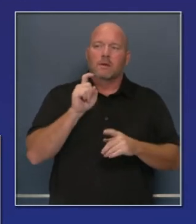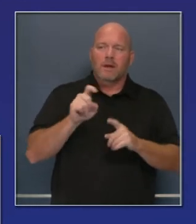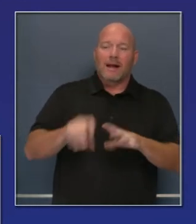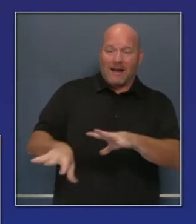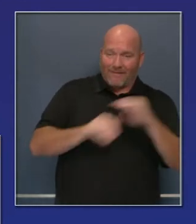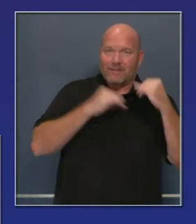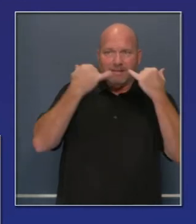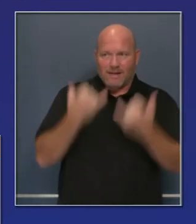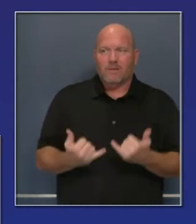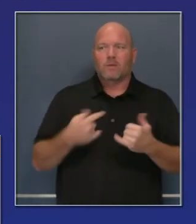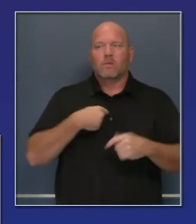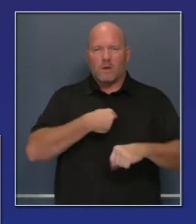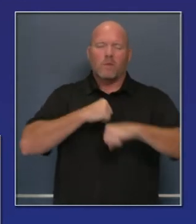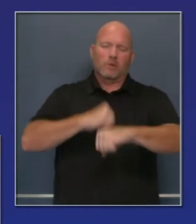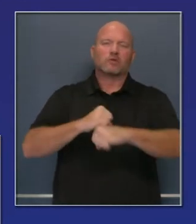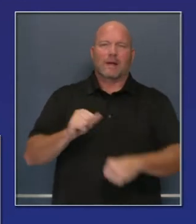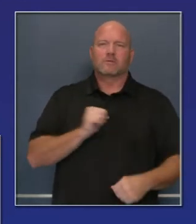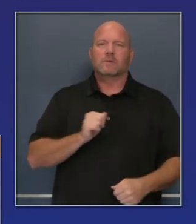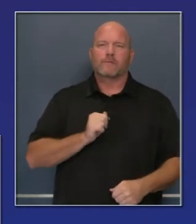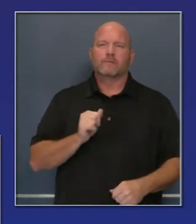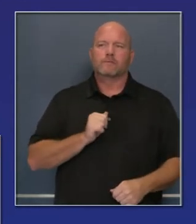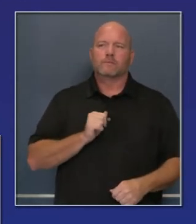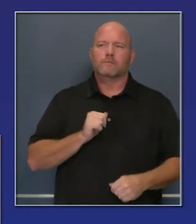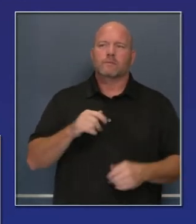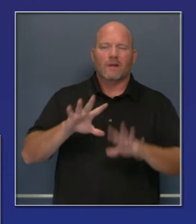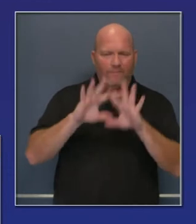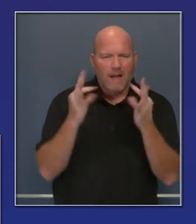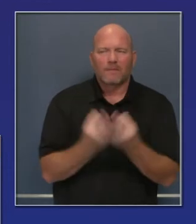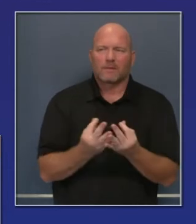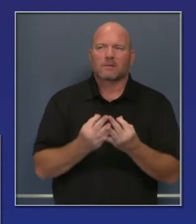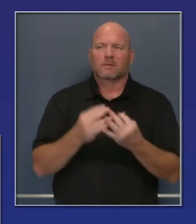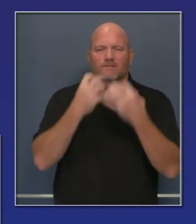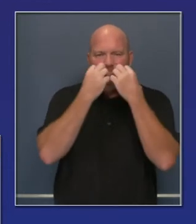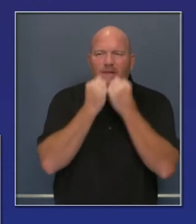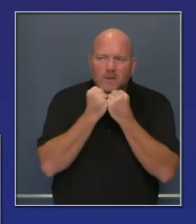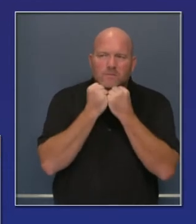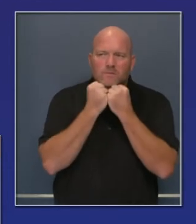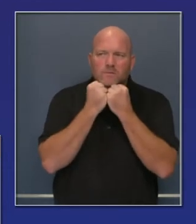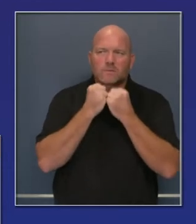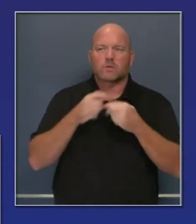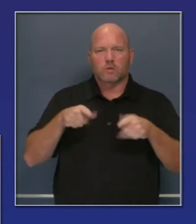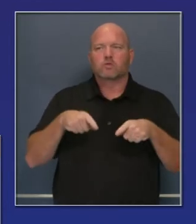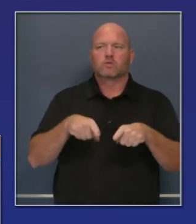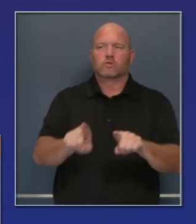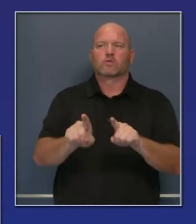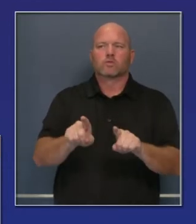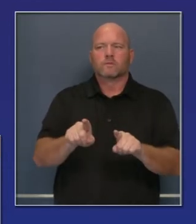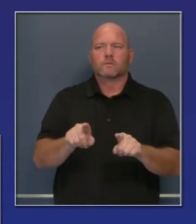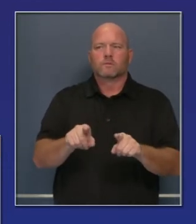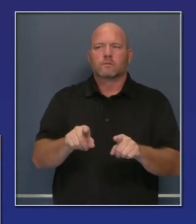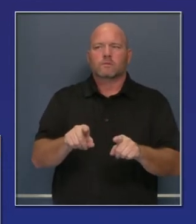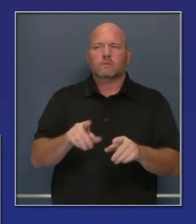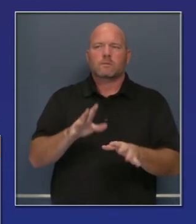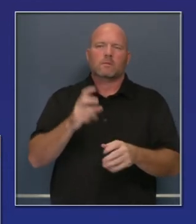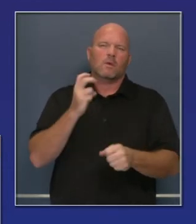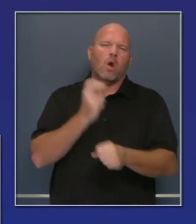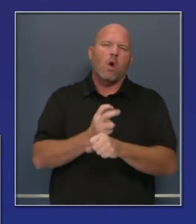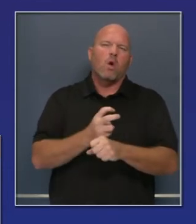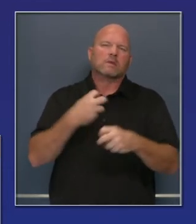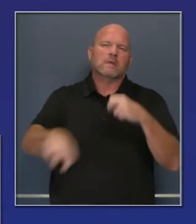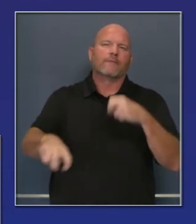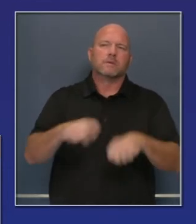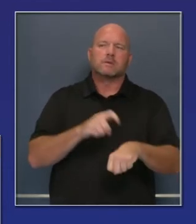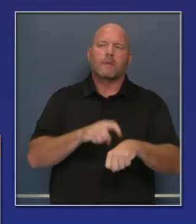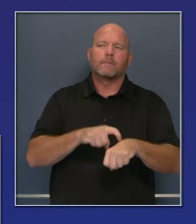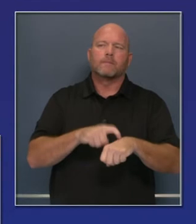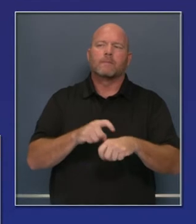crítico que se proteja usted a sí mismo, a sus familiares, durante este pico de la temporada de